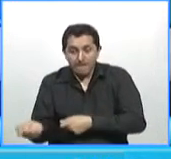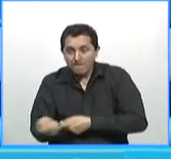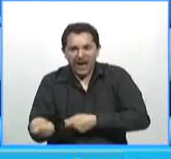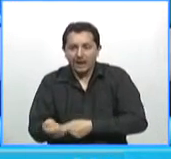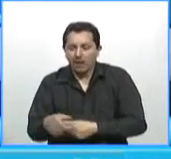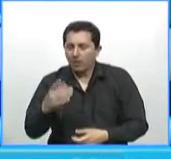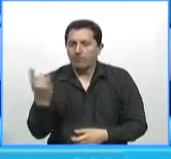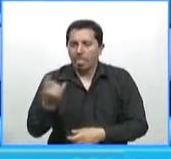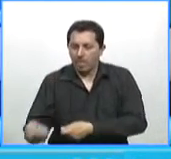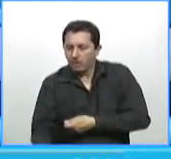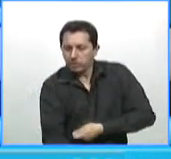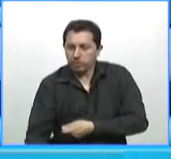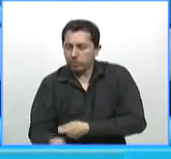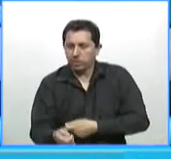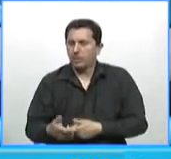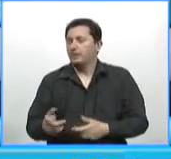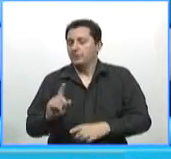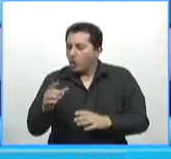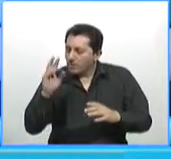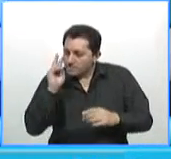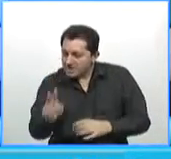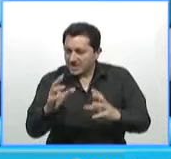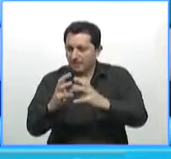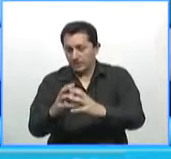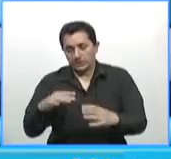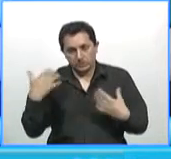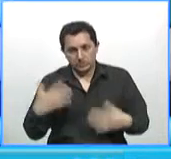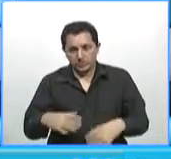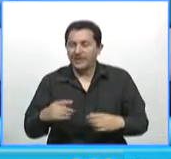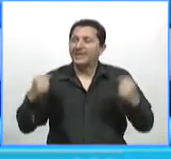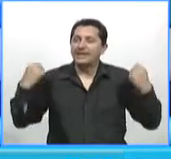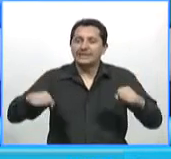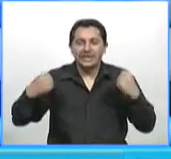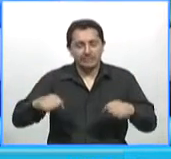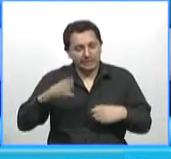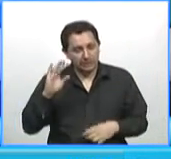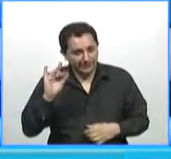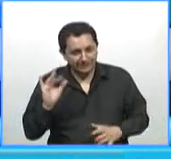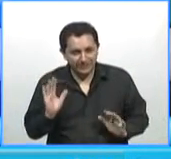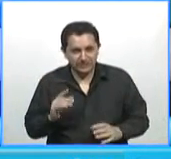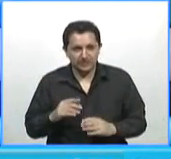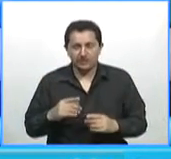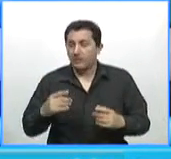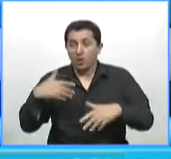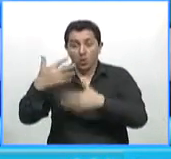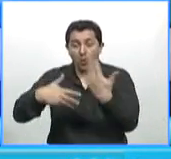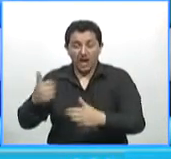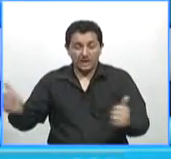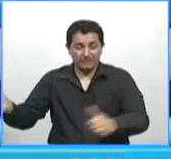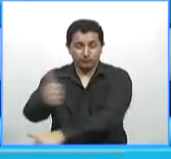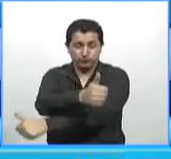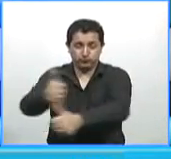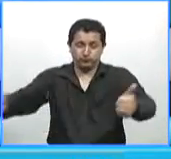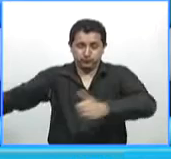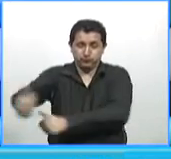amagan y enfocarte solo en la pelota. Obviamente que es mucho más difícil que un entrenamiento porque tenés muchas jugadoras que se meten en el medio del